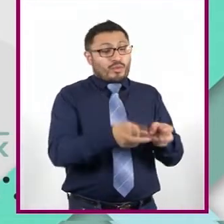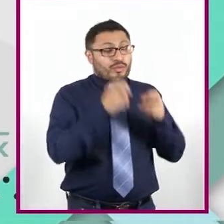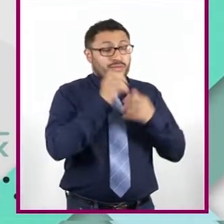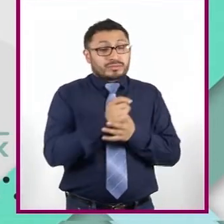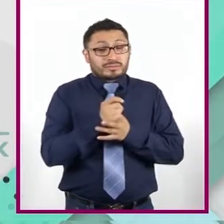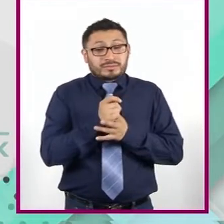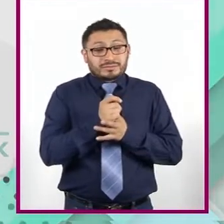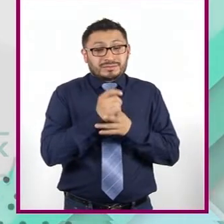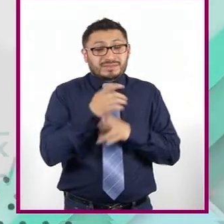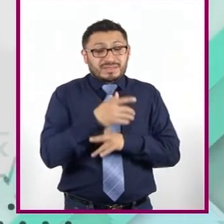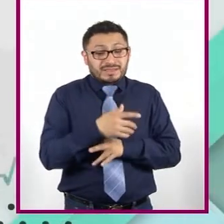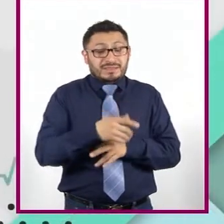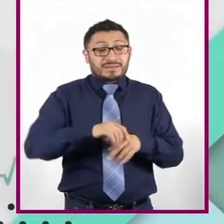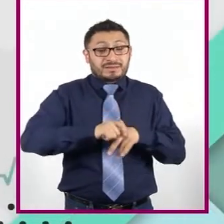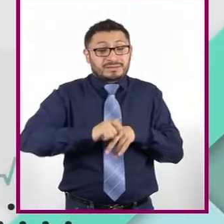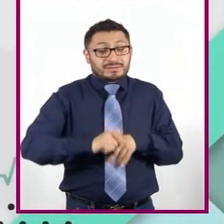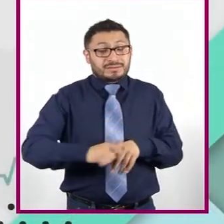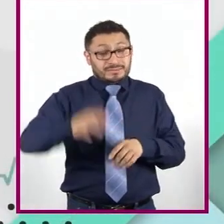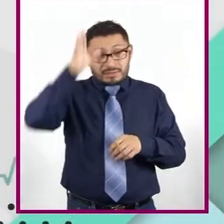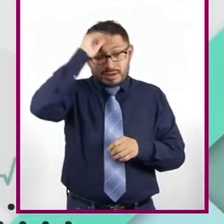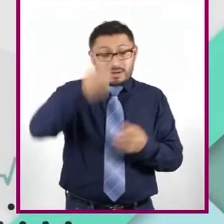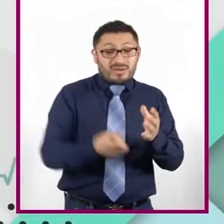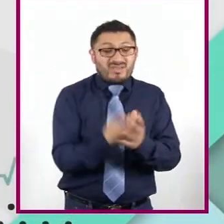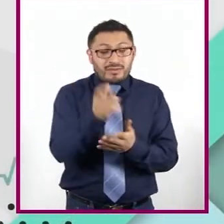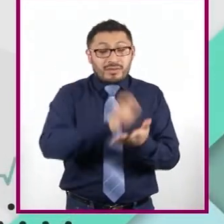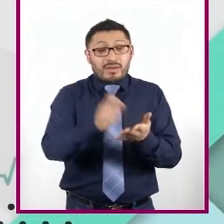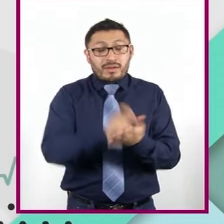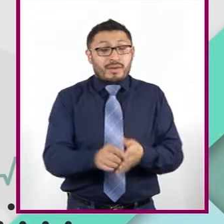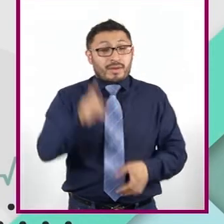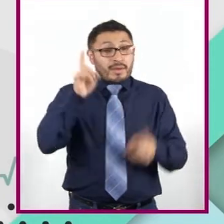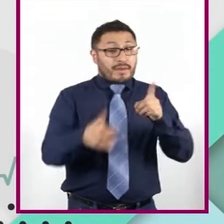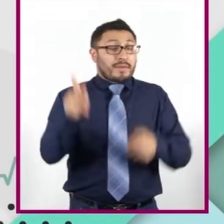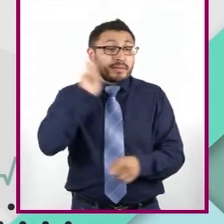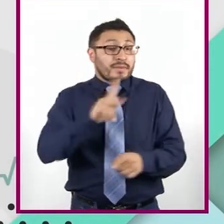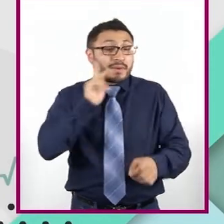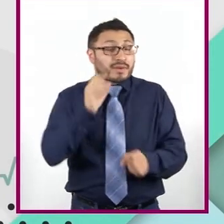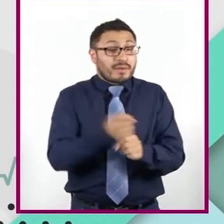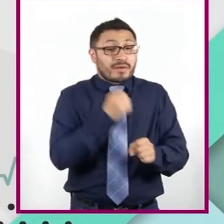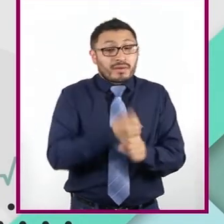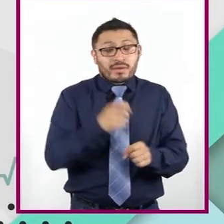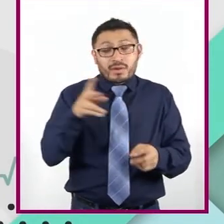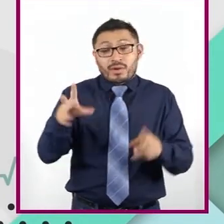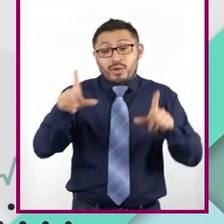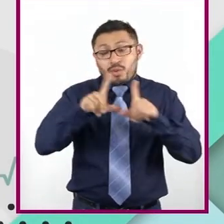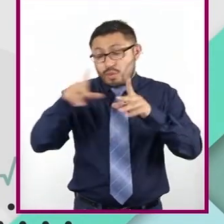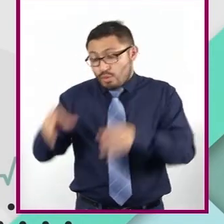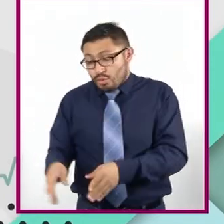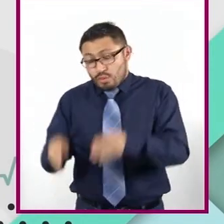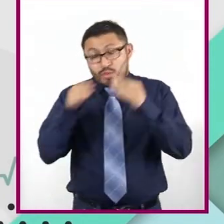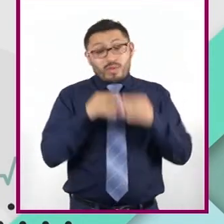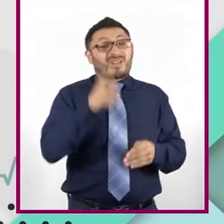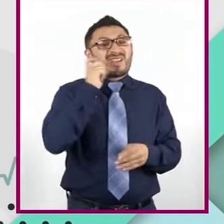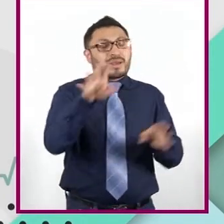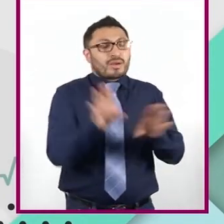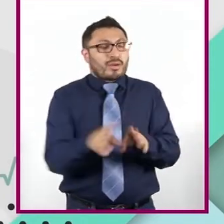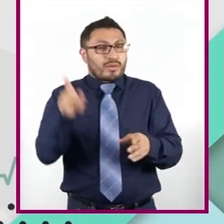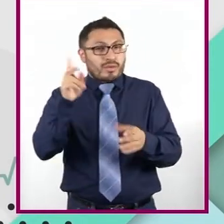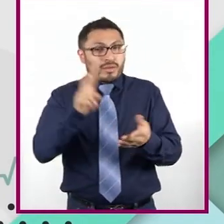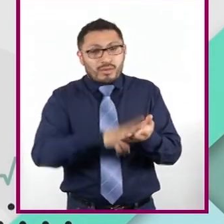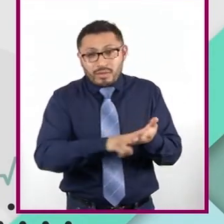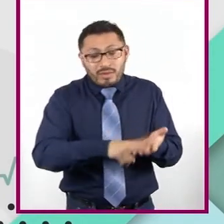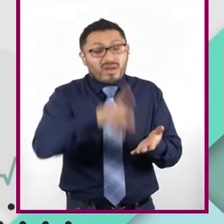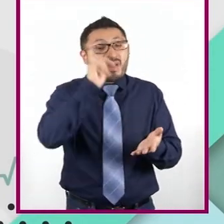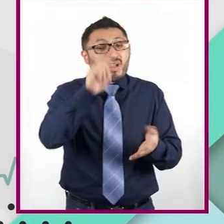De acuerdo a los nuevos registros, la probabilidad frecuencial de que, al sustraer una carta, ésta sea de color verde